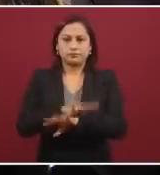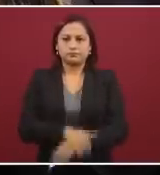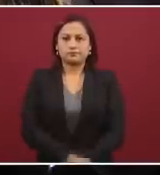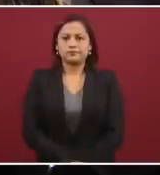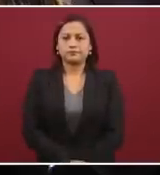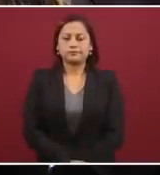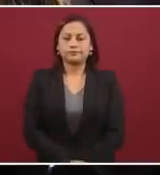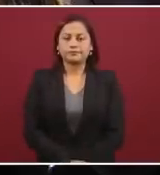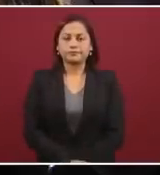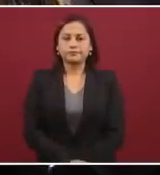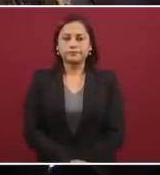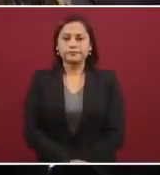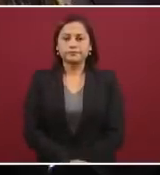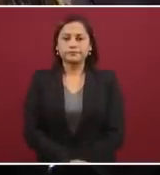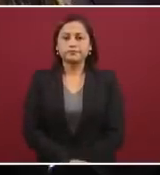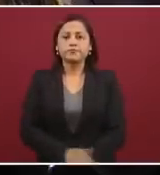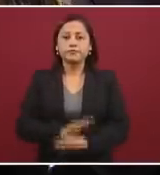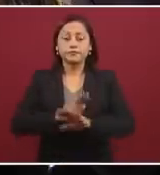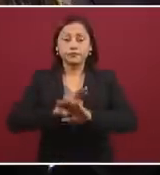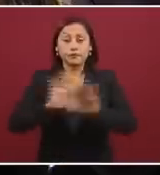ya el ejecutivo